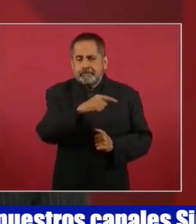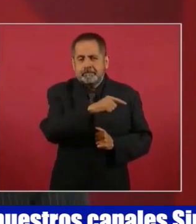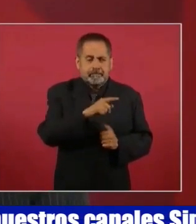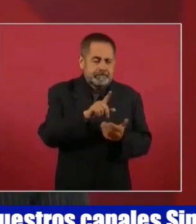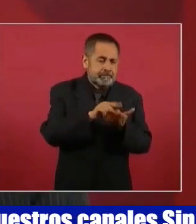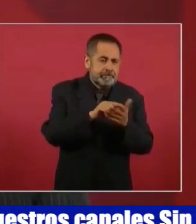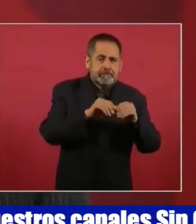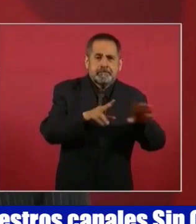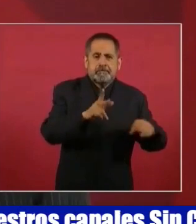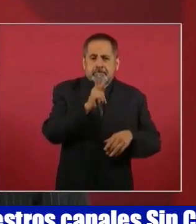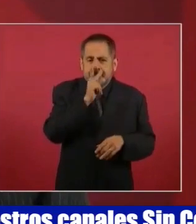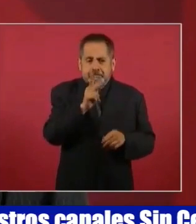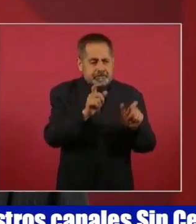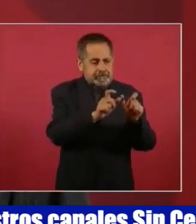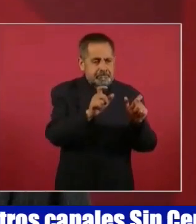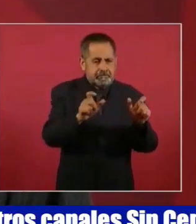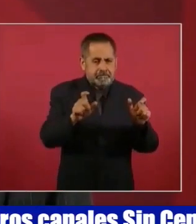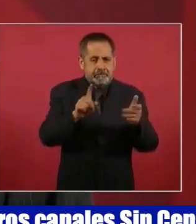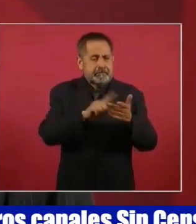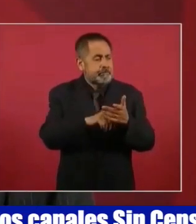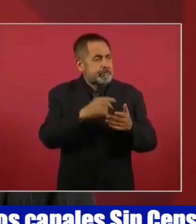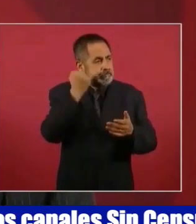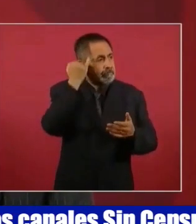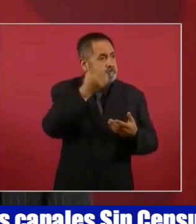como se expresa.